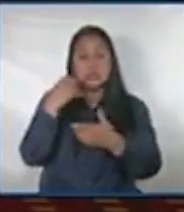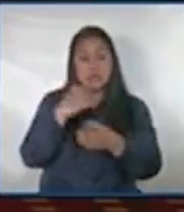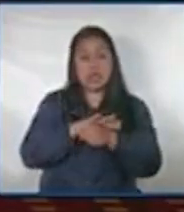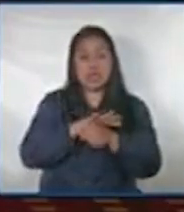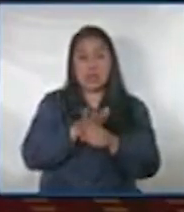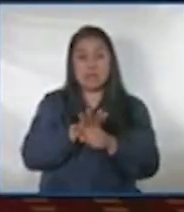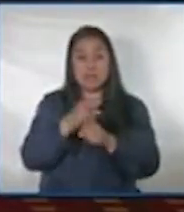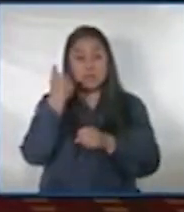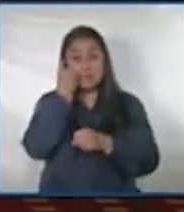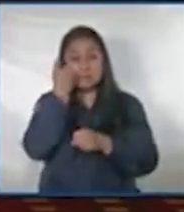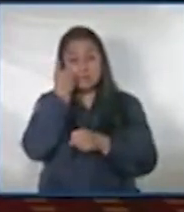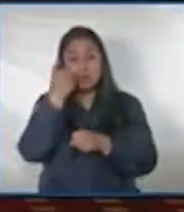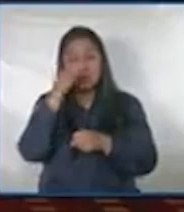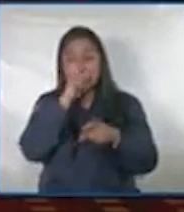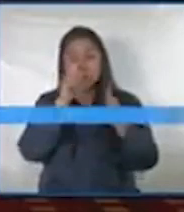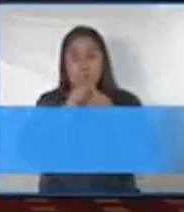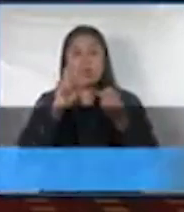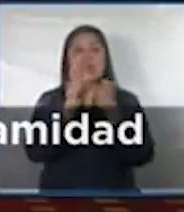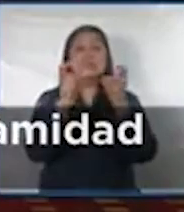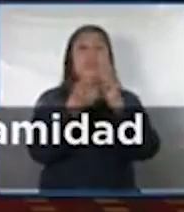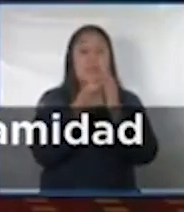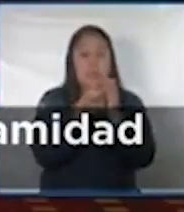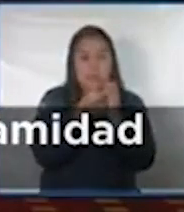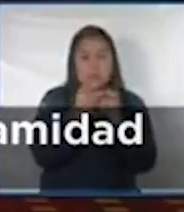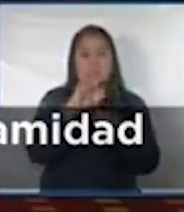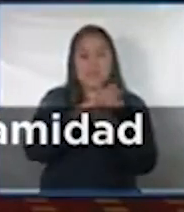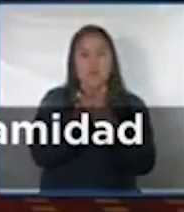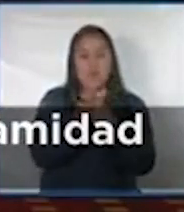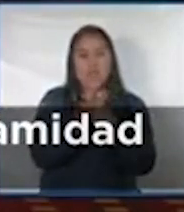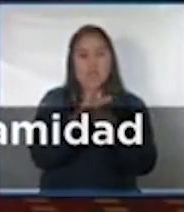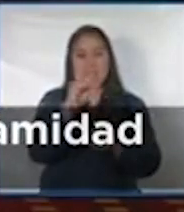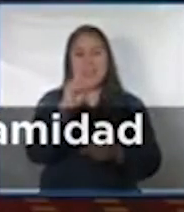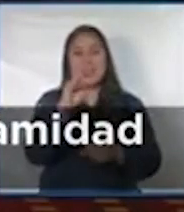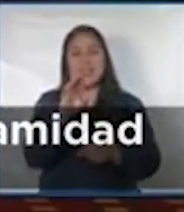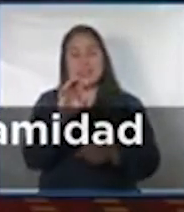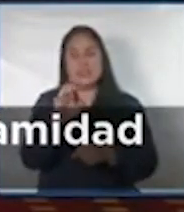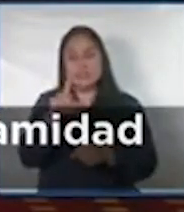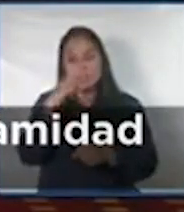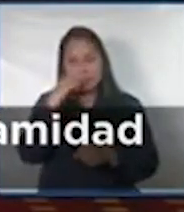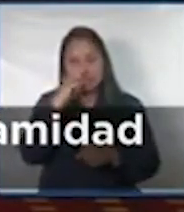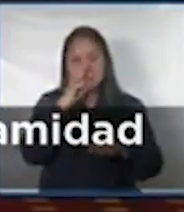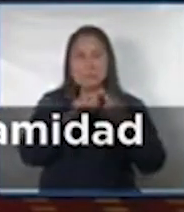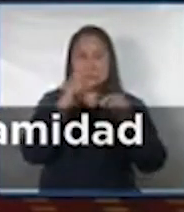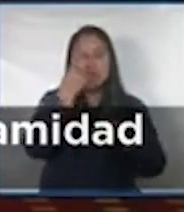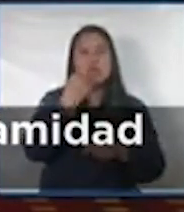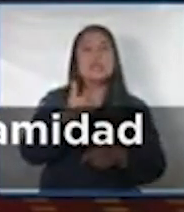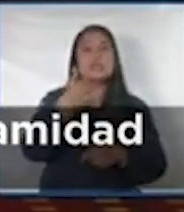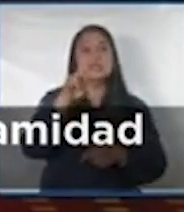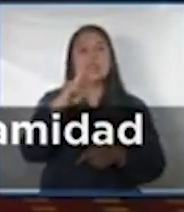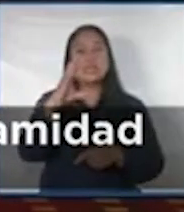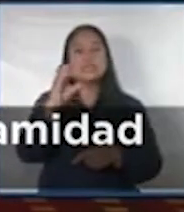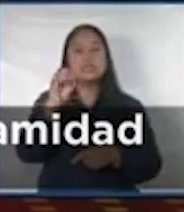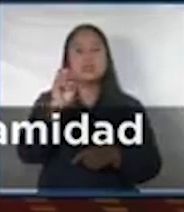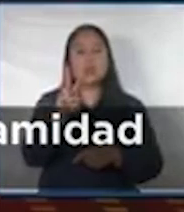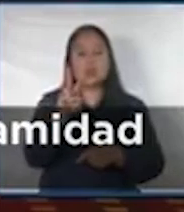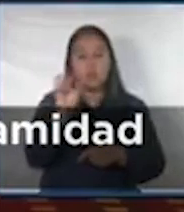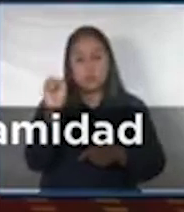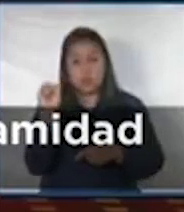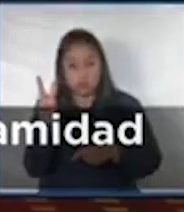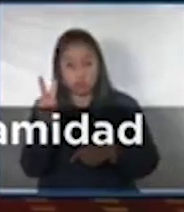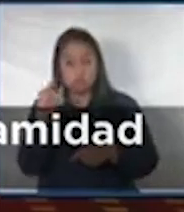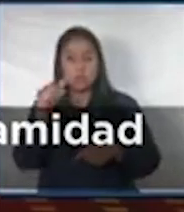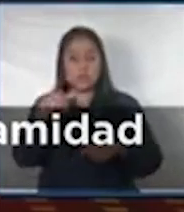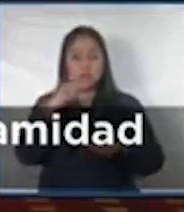sus variantes que provocan la enfermedad del COVID-19 en los habitantes de la República de Guatemala. Se